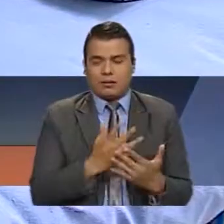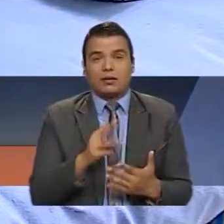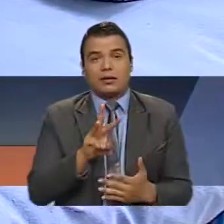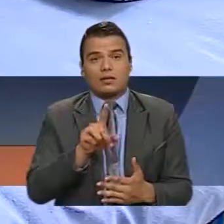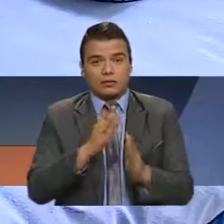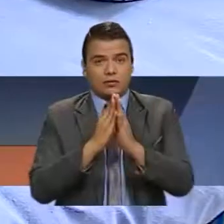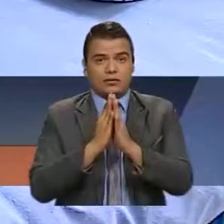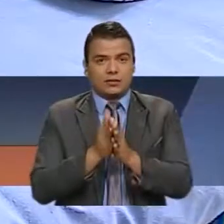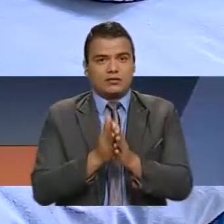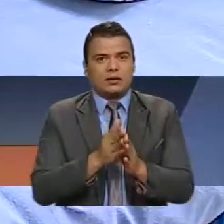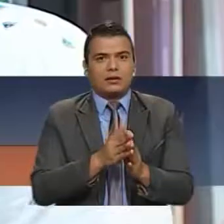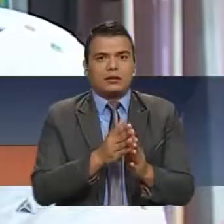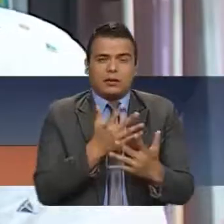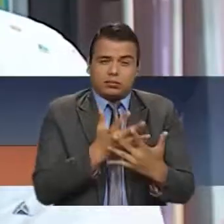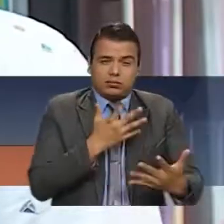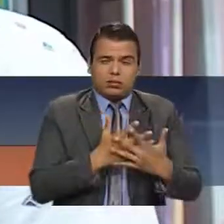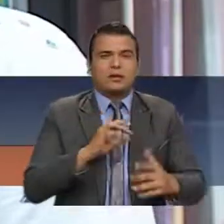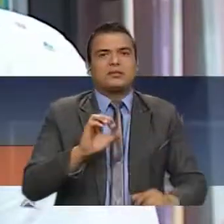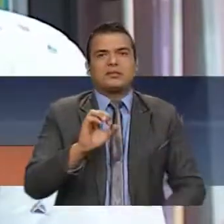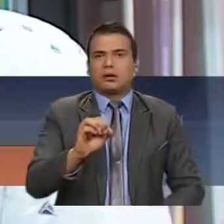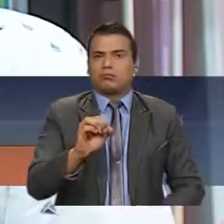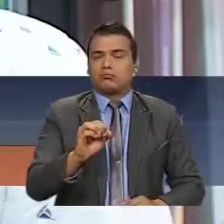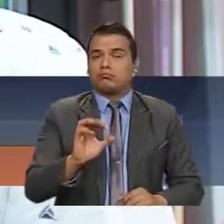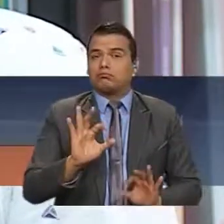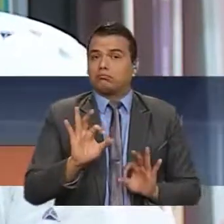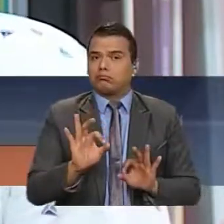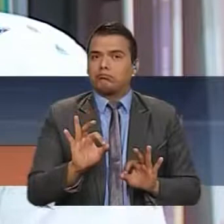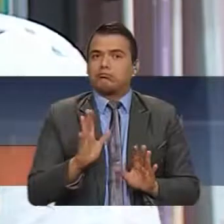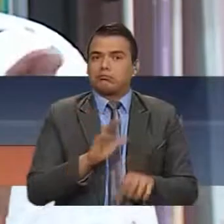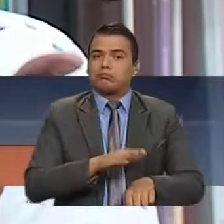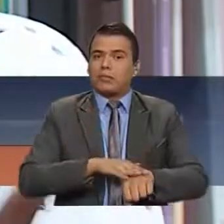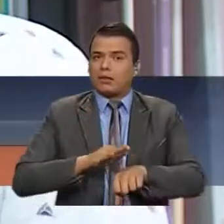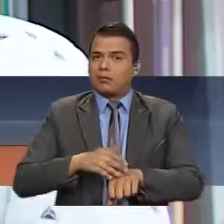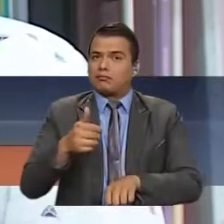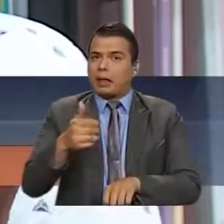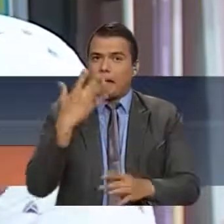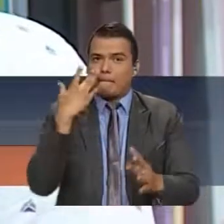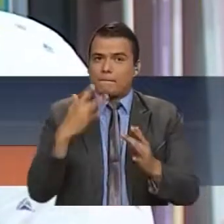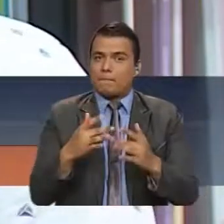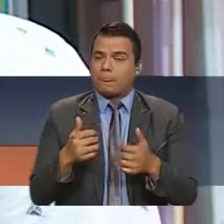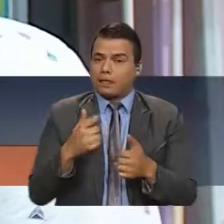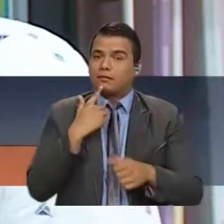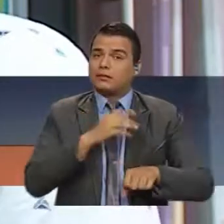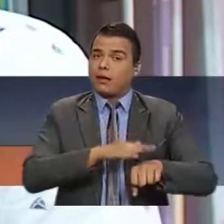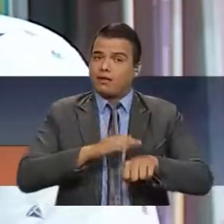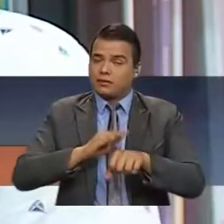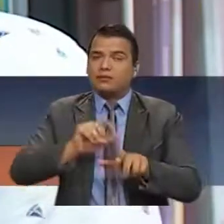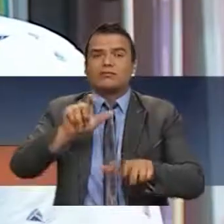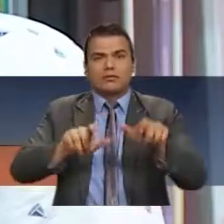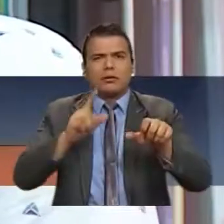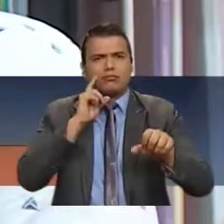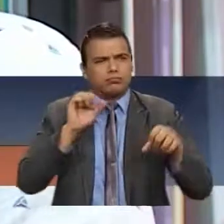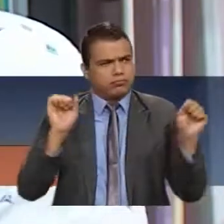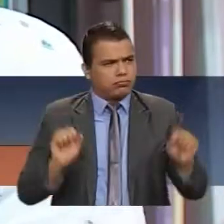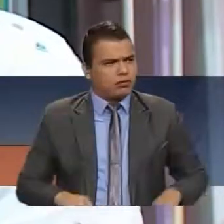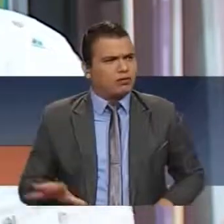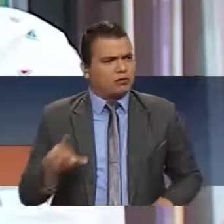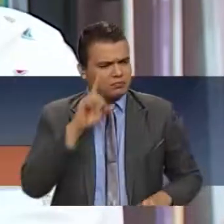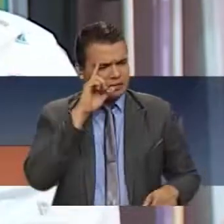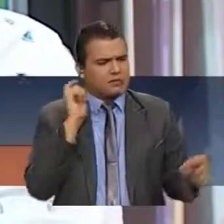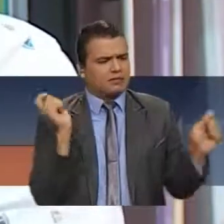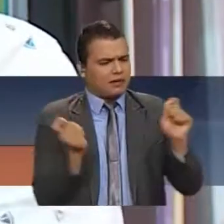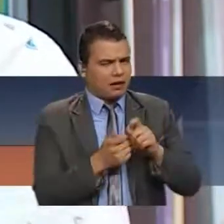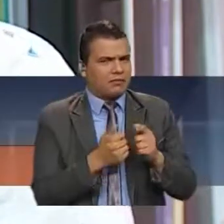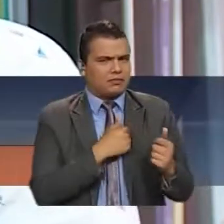a la fecha tenemos cero quemados por pólvora es una muy buena noticia que no se envalentona decirle a la ciudadanía de que si podemos cambiar la historia